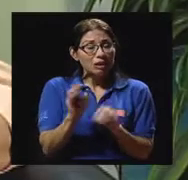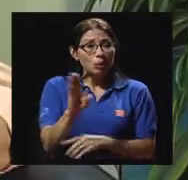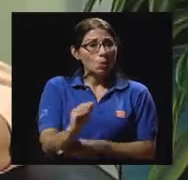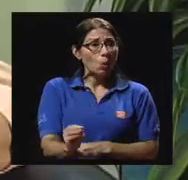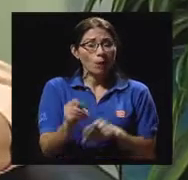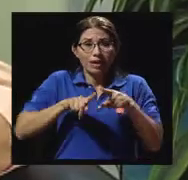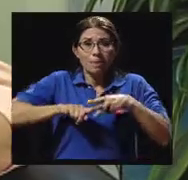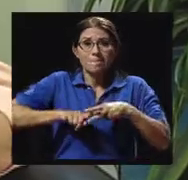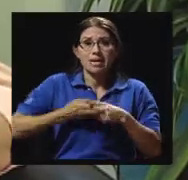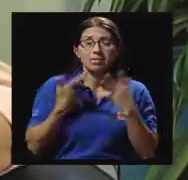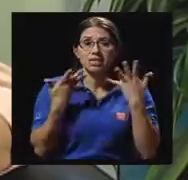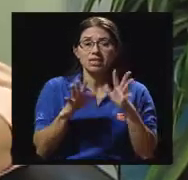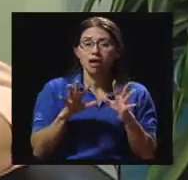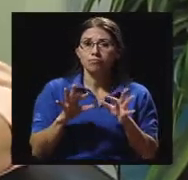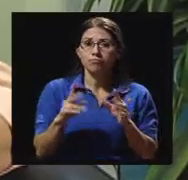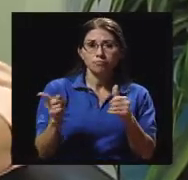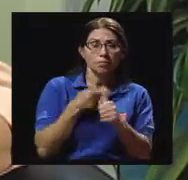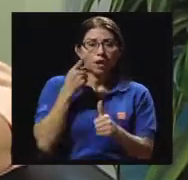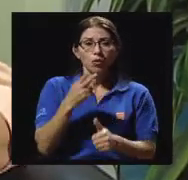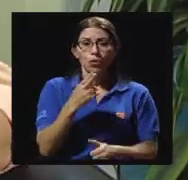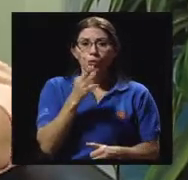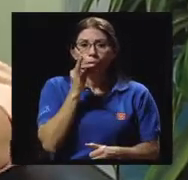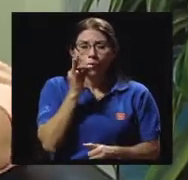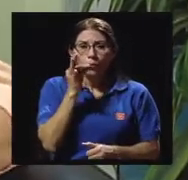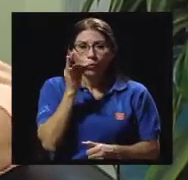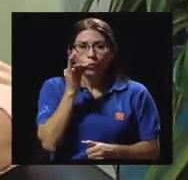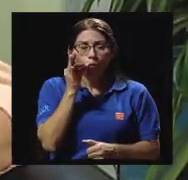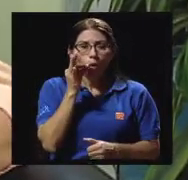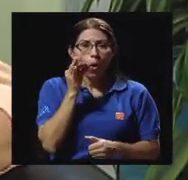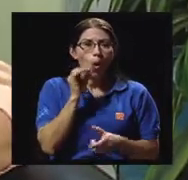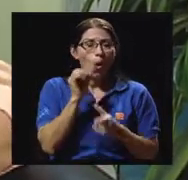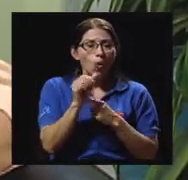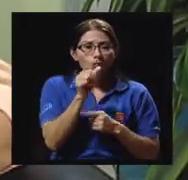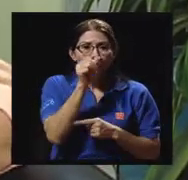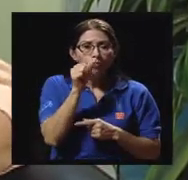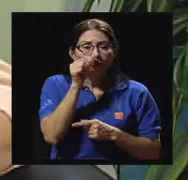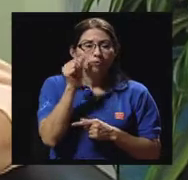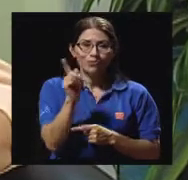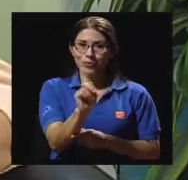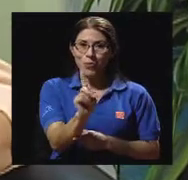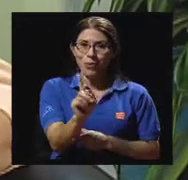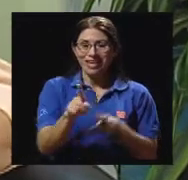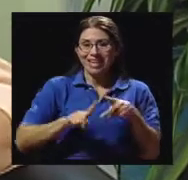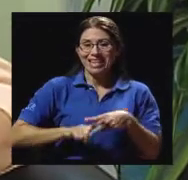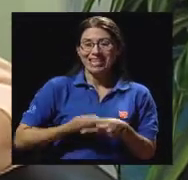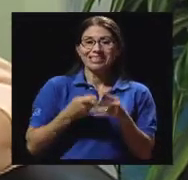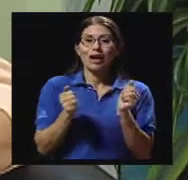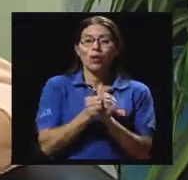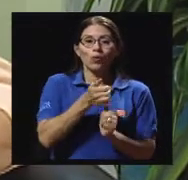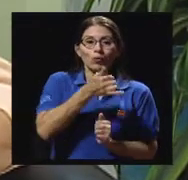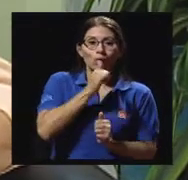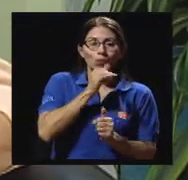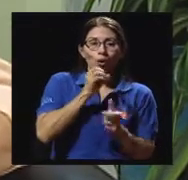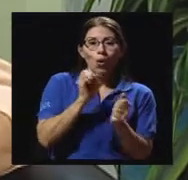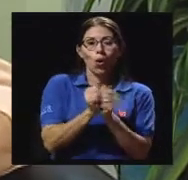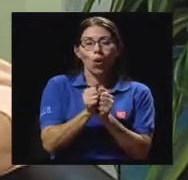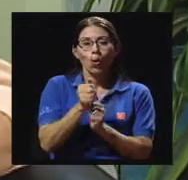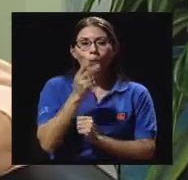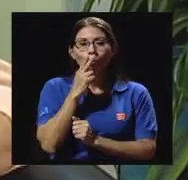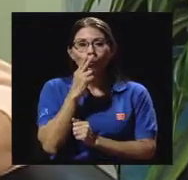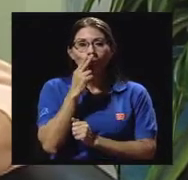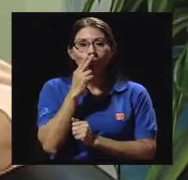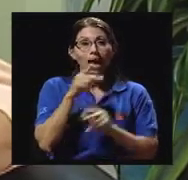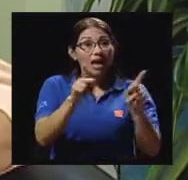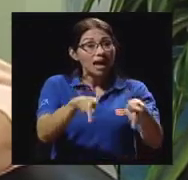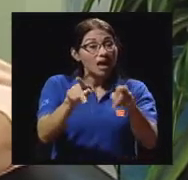se inicia con marihuana o con cocaína, se inician con drogas legales. Y la población costarricense piensa que por ser